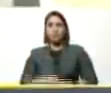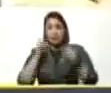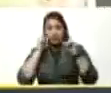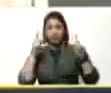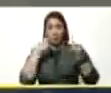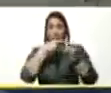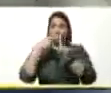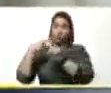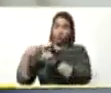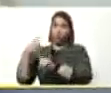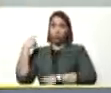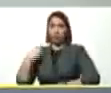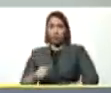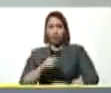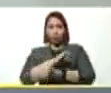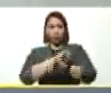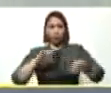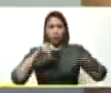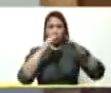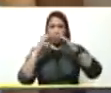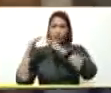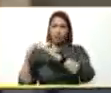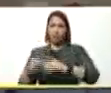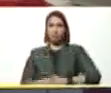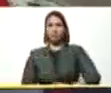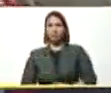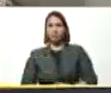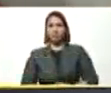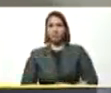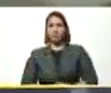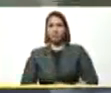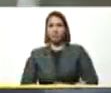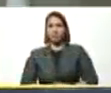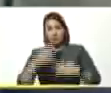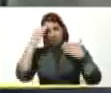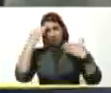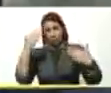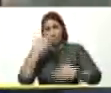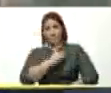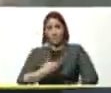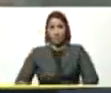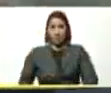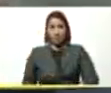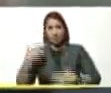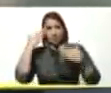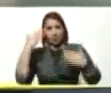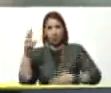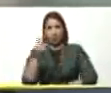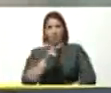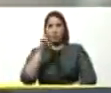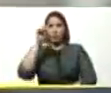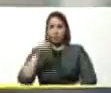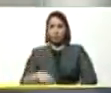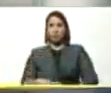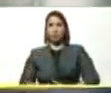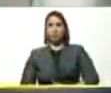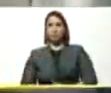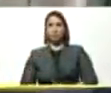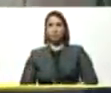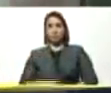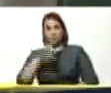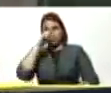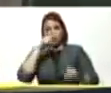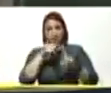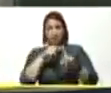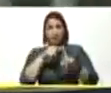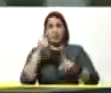que ha tenido la culminación de estas viviendas. Saludos, presidente, saludos, Venezuela. Pues precisamente en el marco del